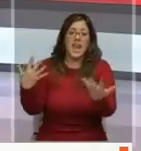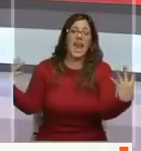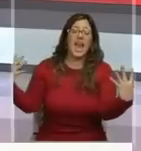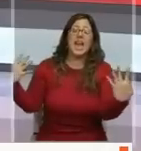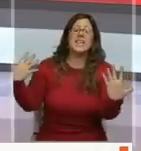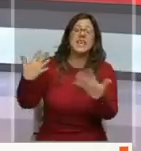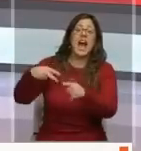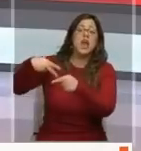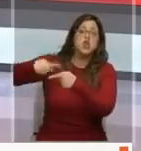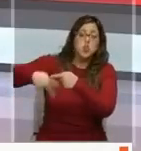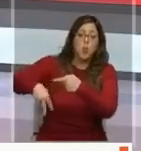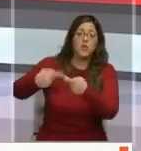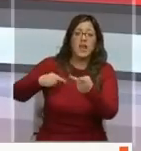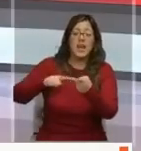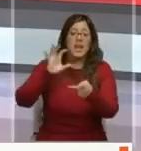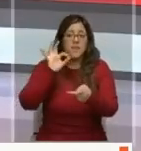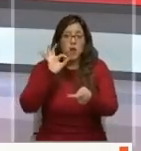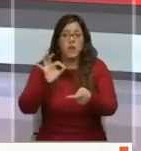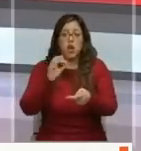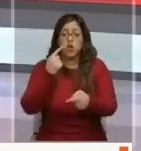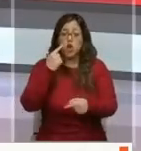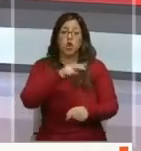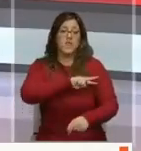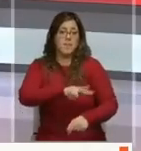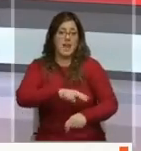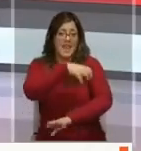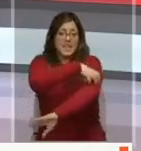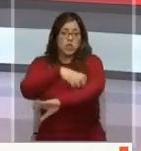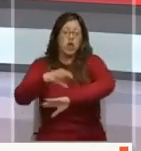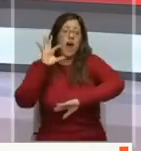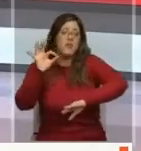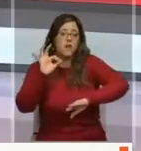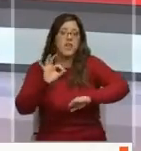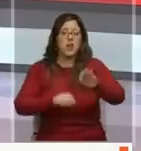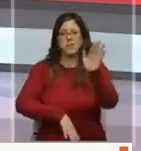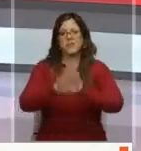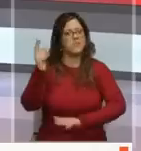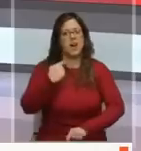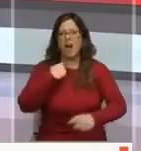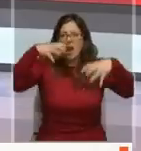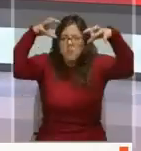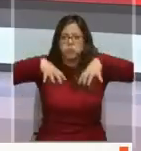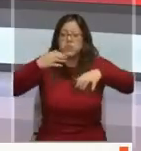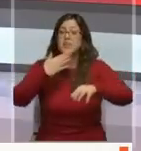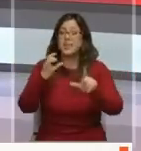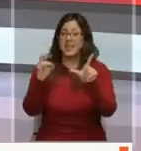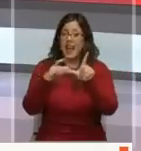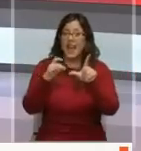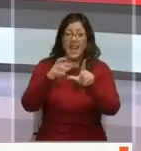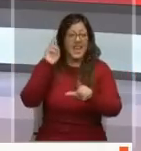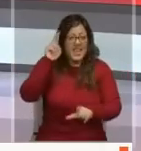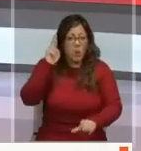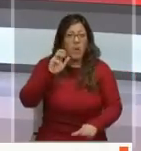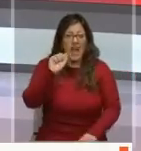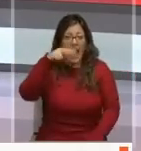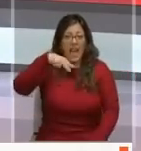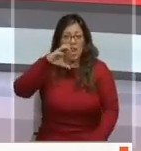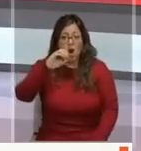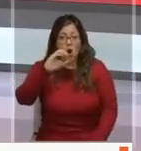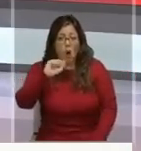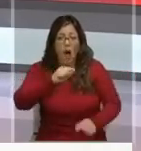Biobío. Desde Valparaíso al Biobío va a ser la zona de mayor afectación. Linares, ahí te acuerdas de Lancoa. Sí. Claramente